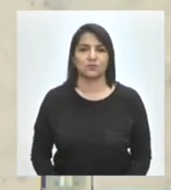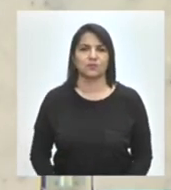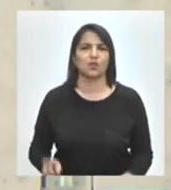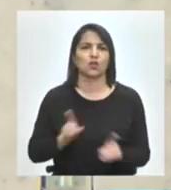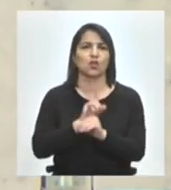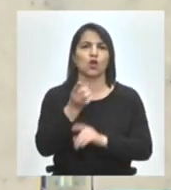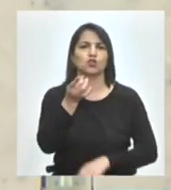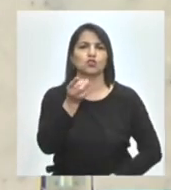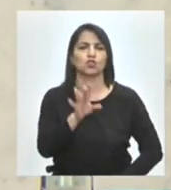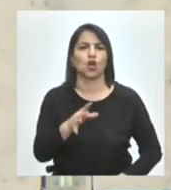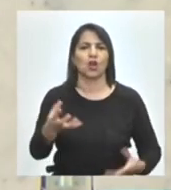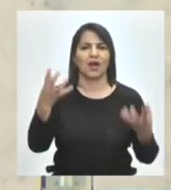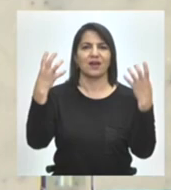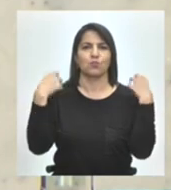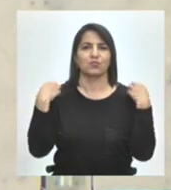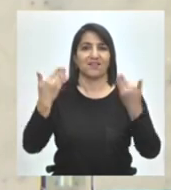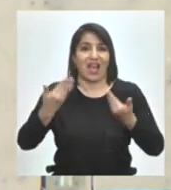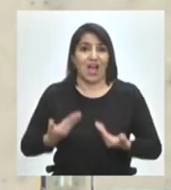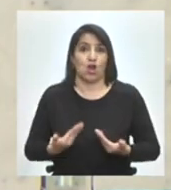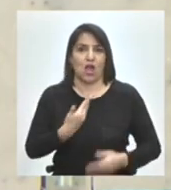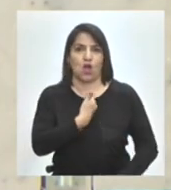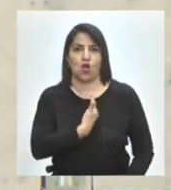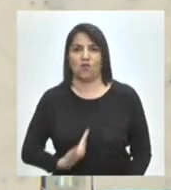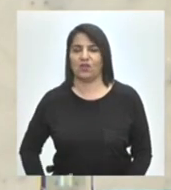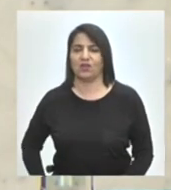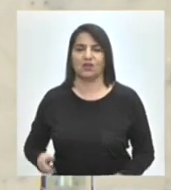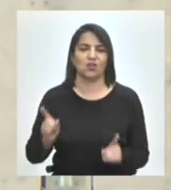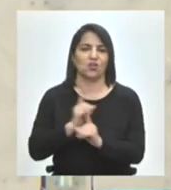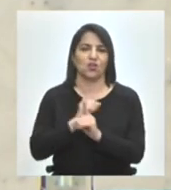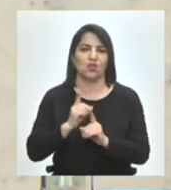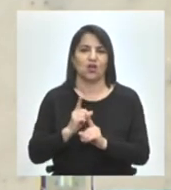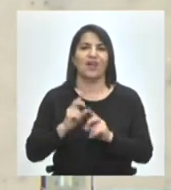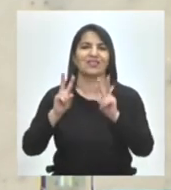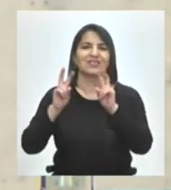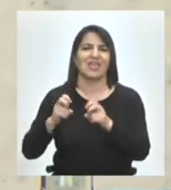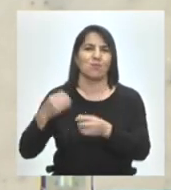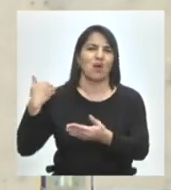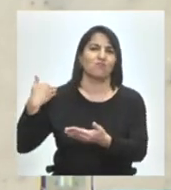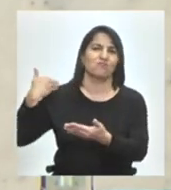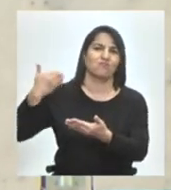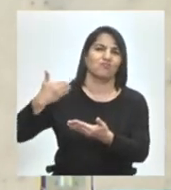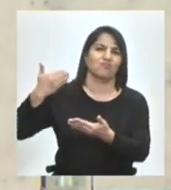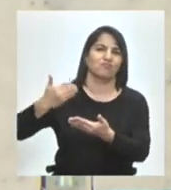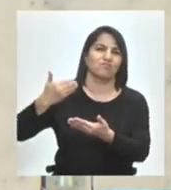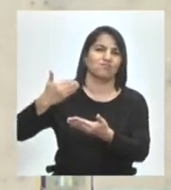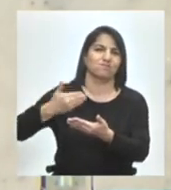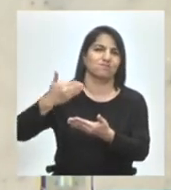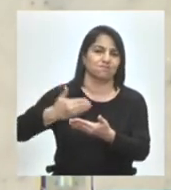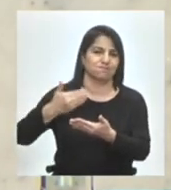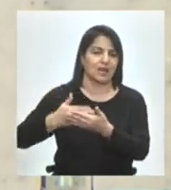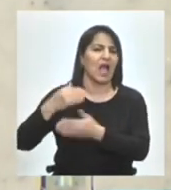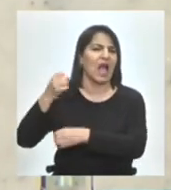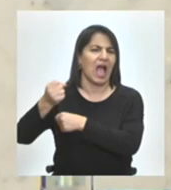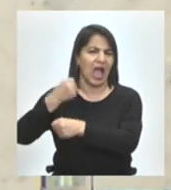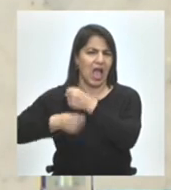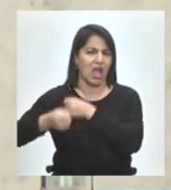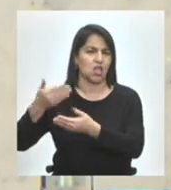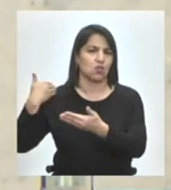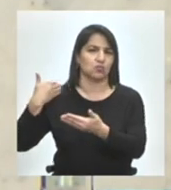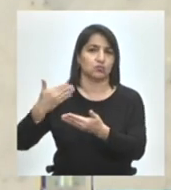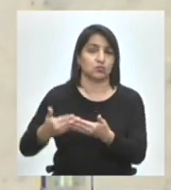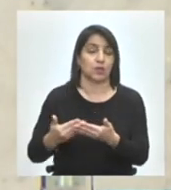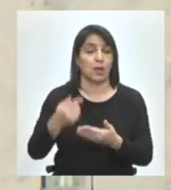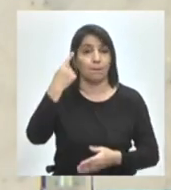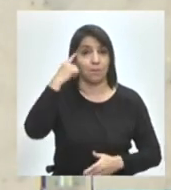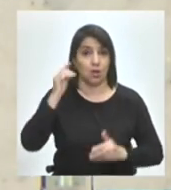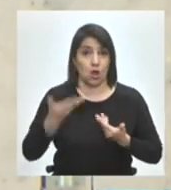solo responsabilidad del actual gobierno, son temas que se arrastran y se vienen acumulando durante años, pero de la cual le corresponde hacerse